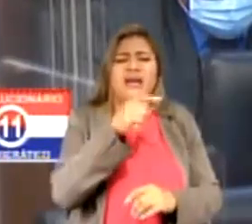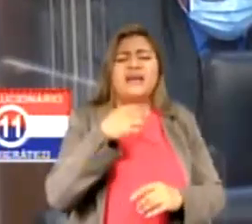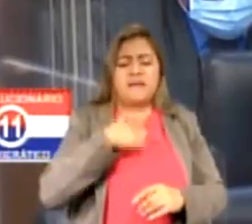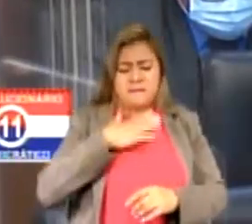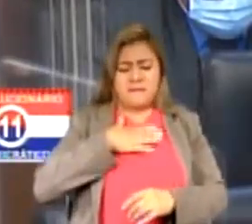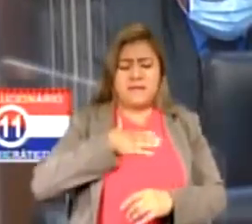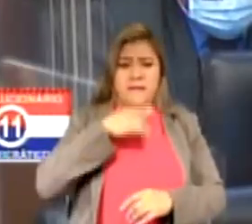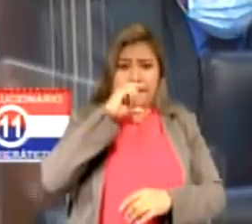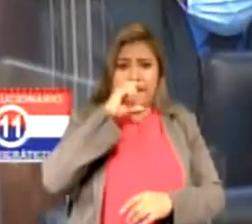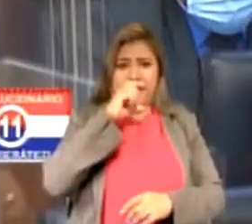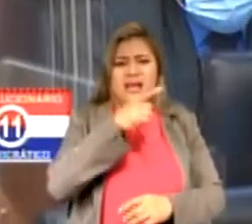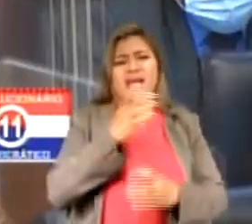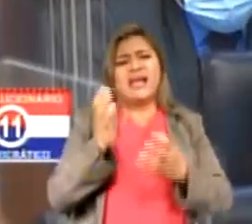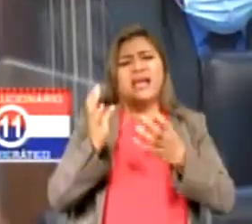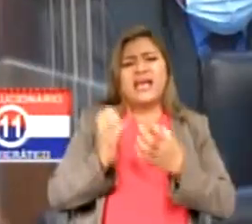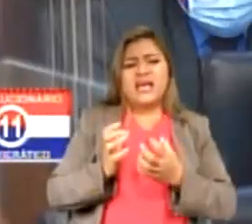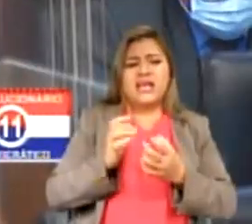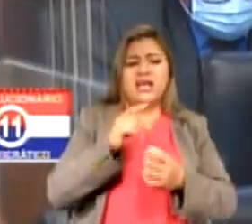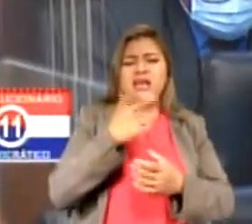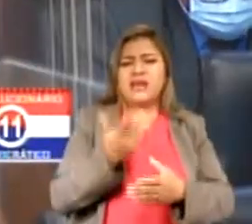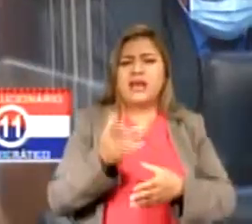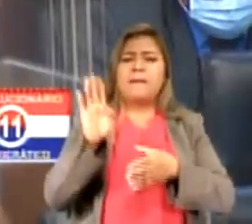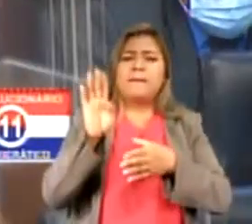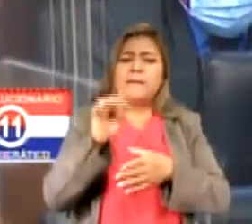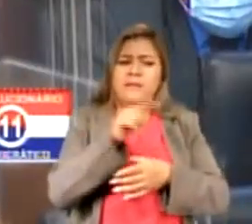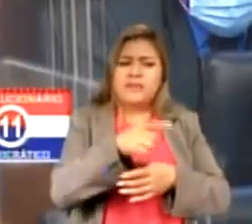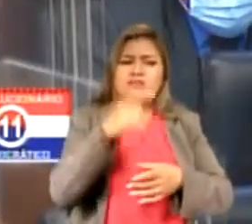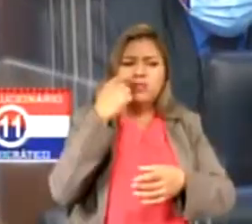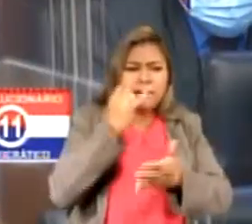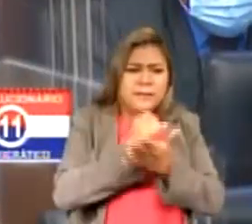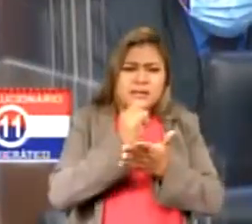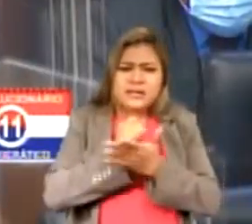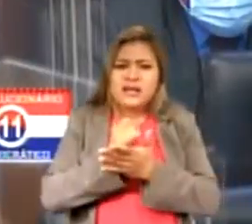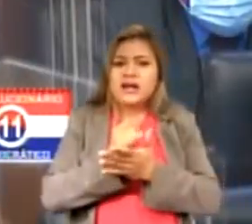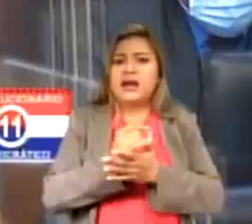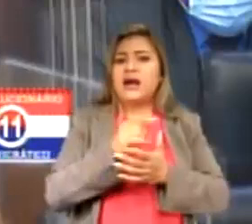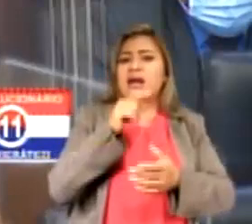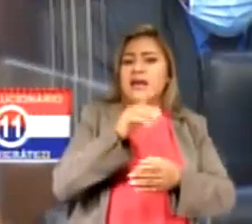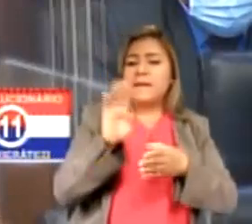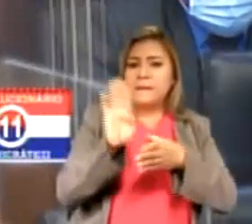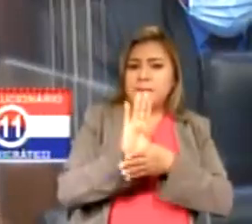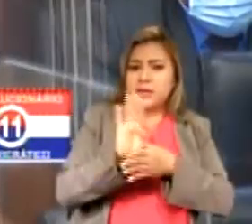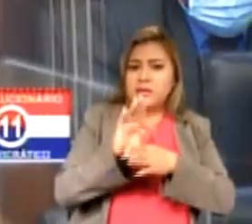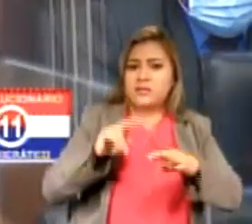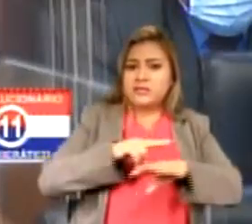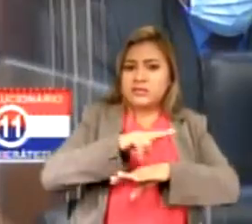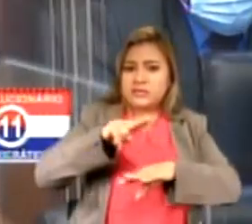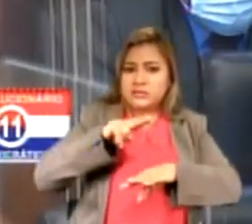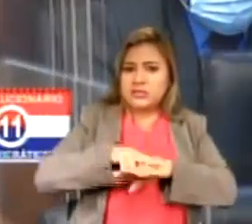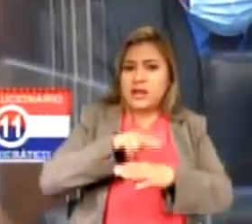decía que el Banco Nacional le pagaba en una tasa de interés a la Caja del Seguro